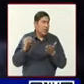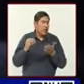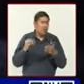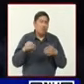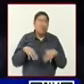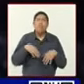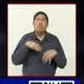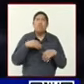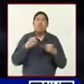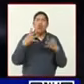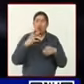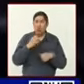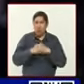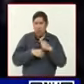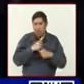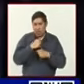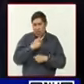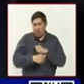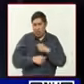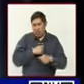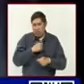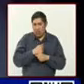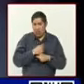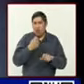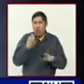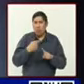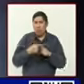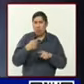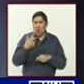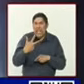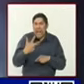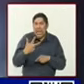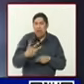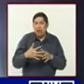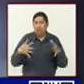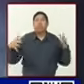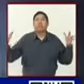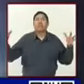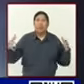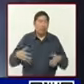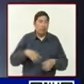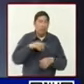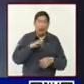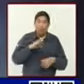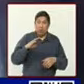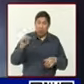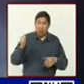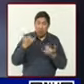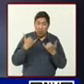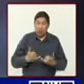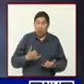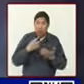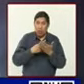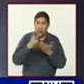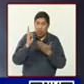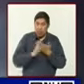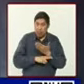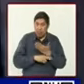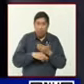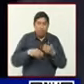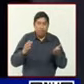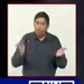con hacinamiento desde hace muchos años. Ha triplicado su capacidad carcelaria. En Cochabamba, hoy comenzó el plan para viabilizar